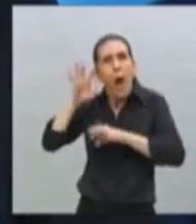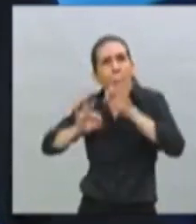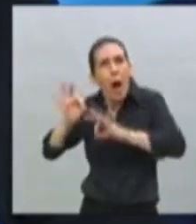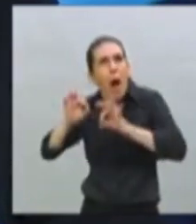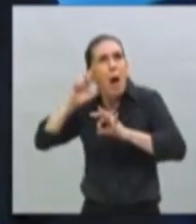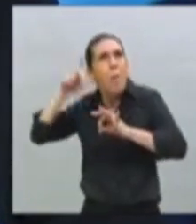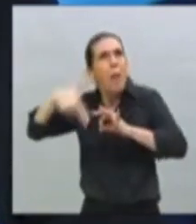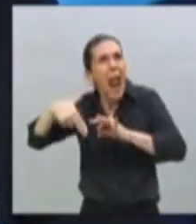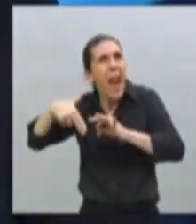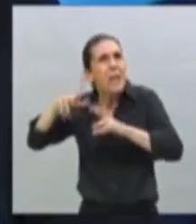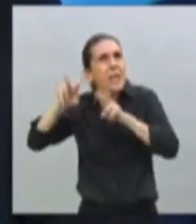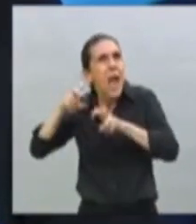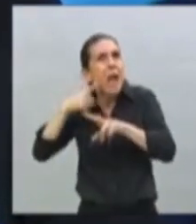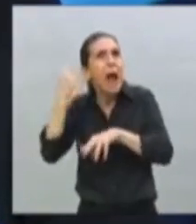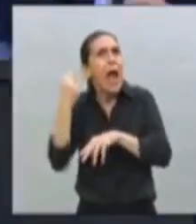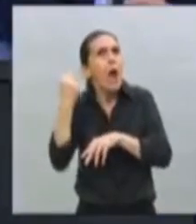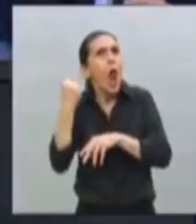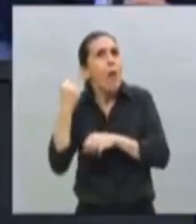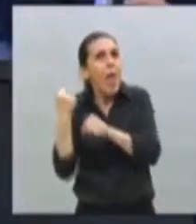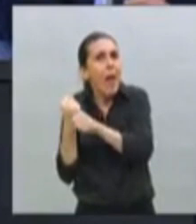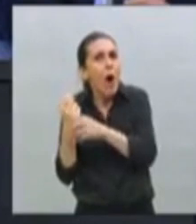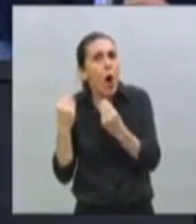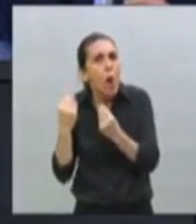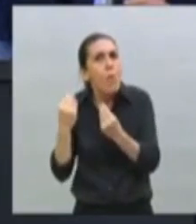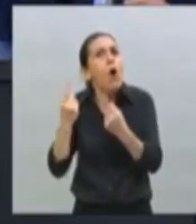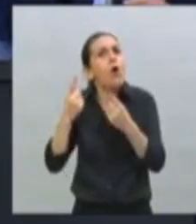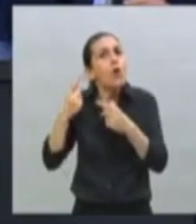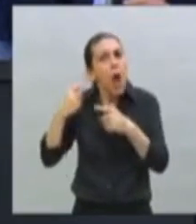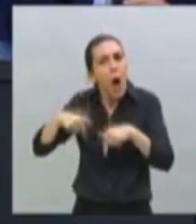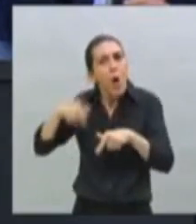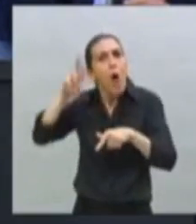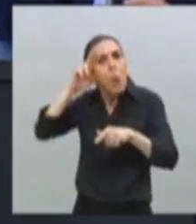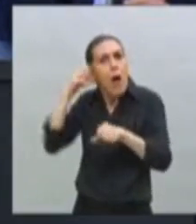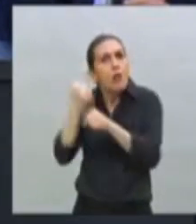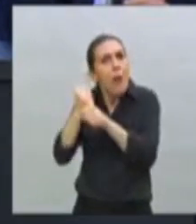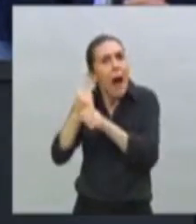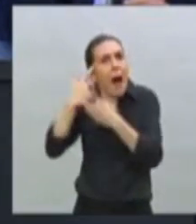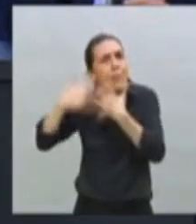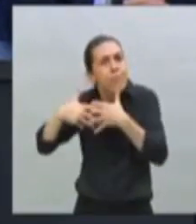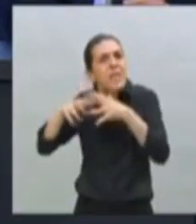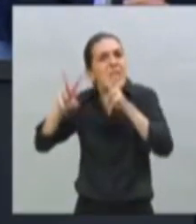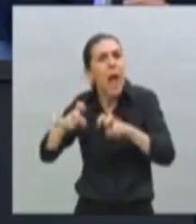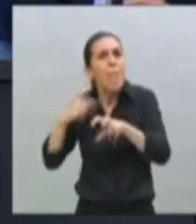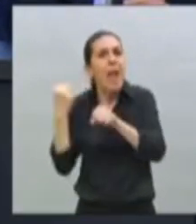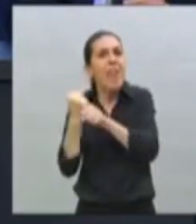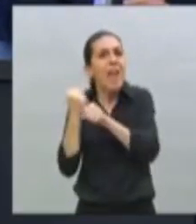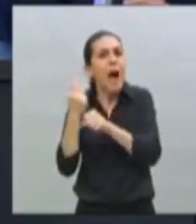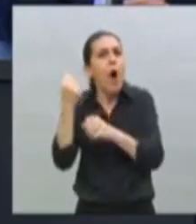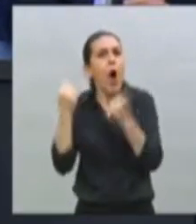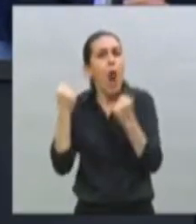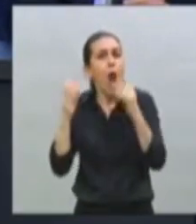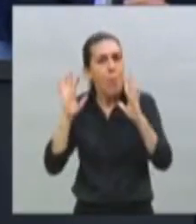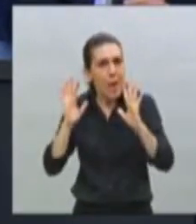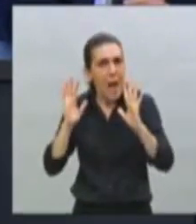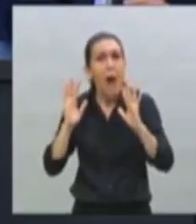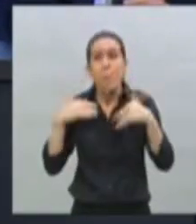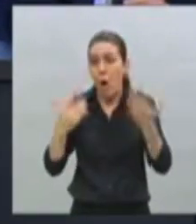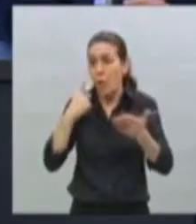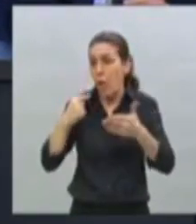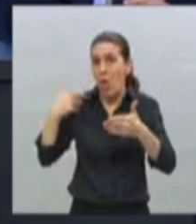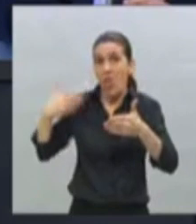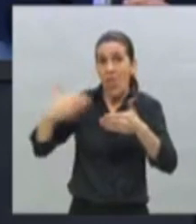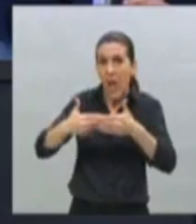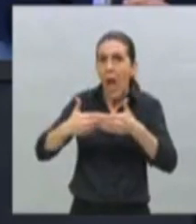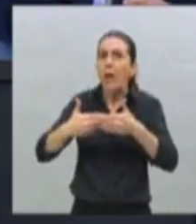de vista económico. Y en eso estamos trabajando. Por ese motivo, en estos días, a pesar de que la pandemia